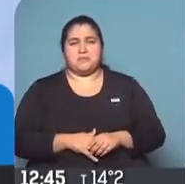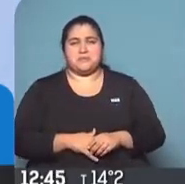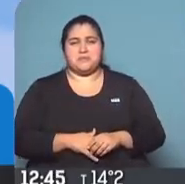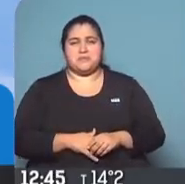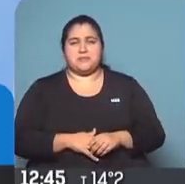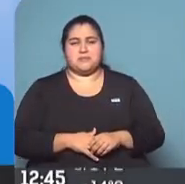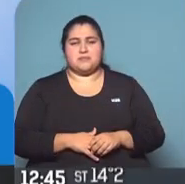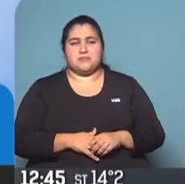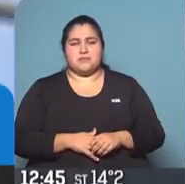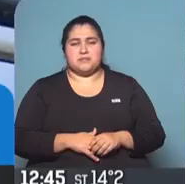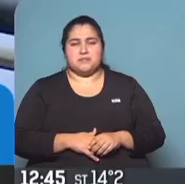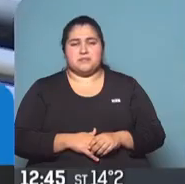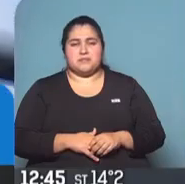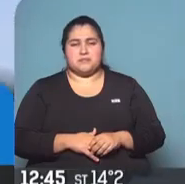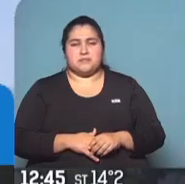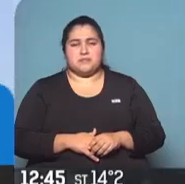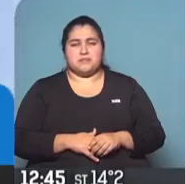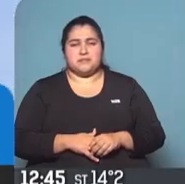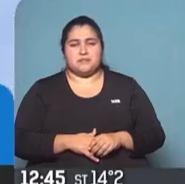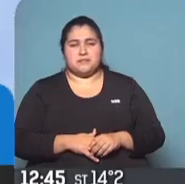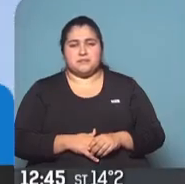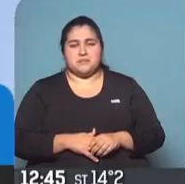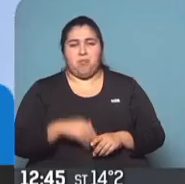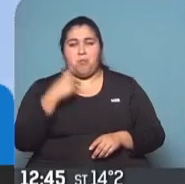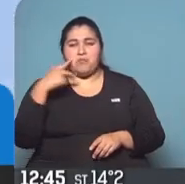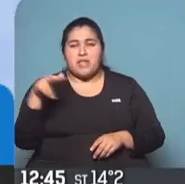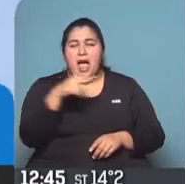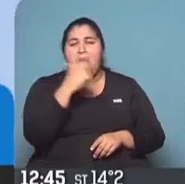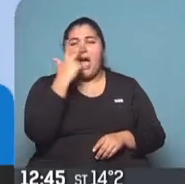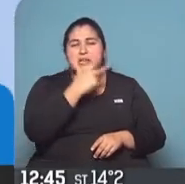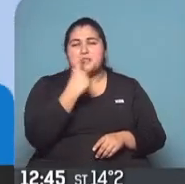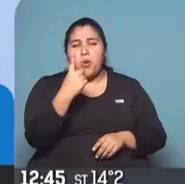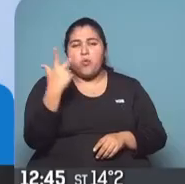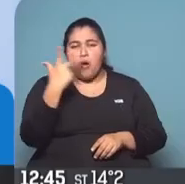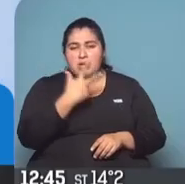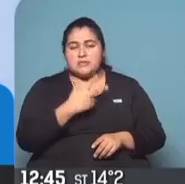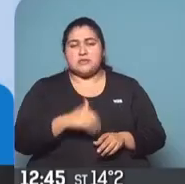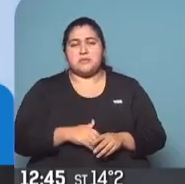se aproxima los sonidos que nos ven 41 h